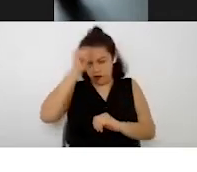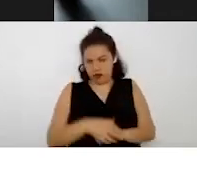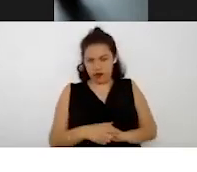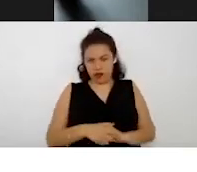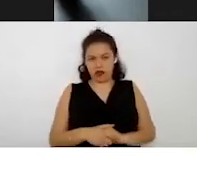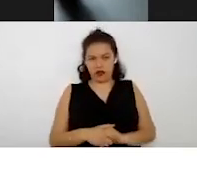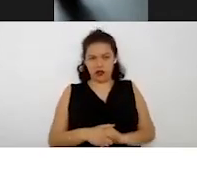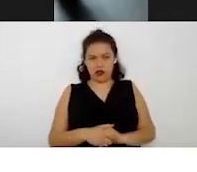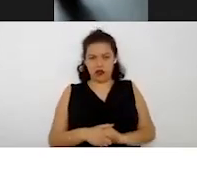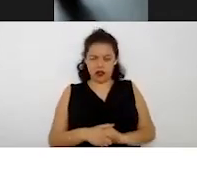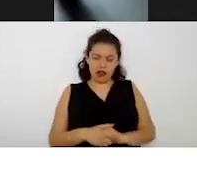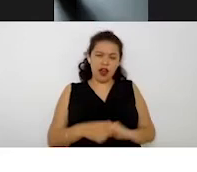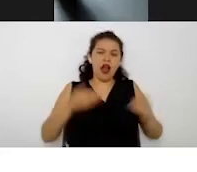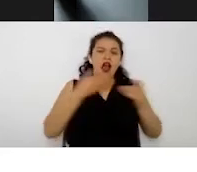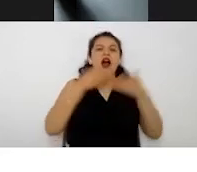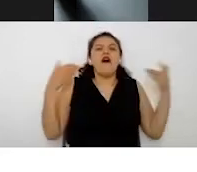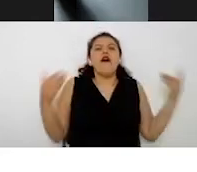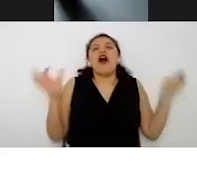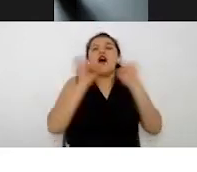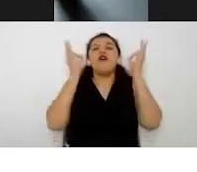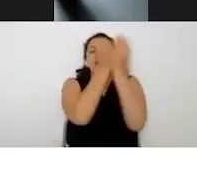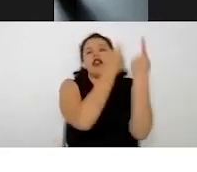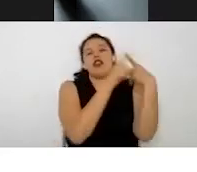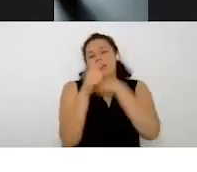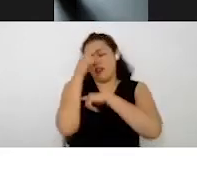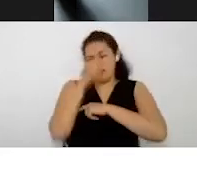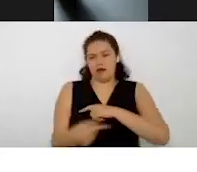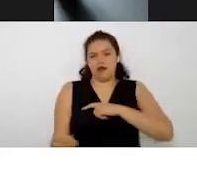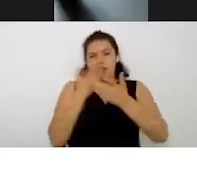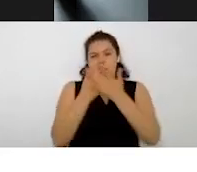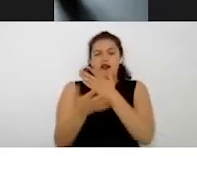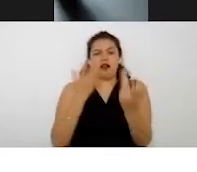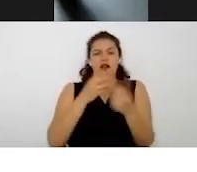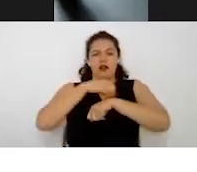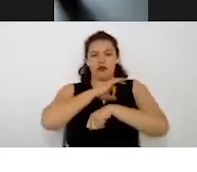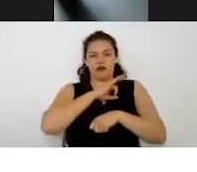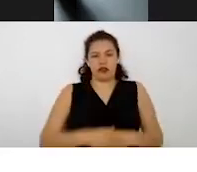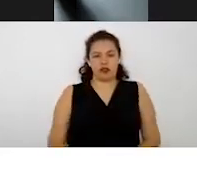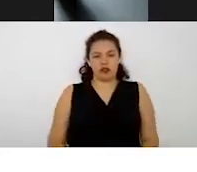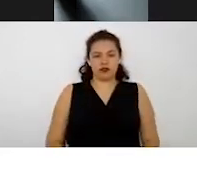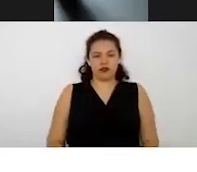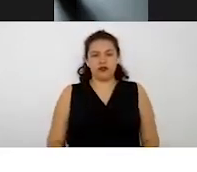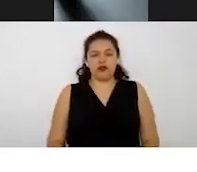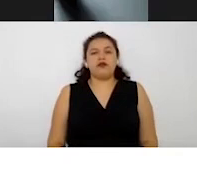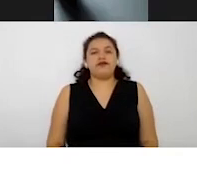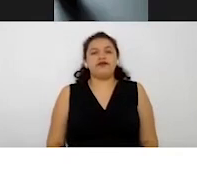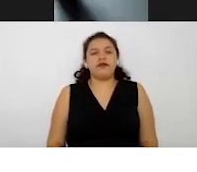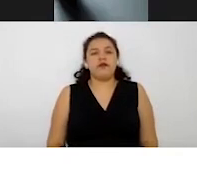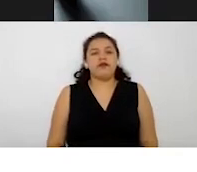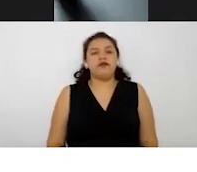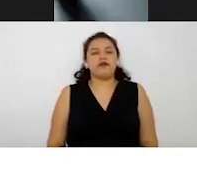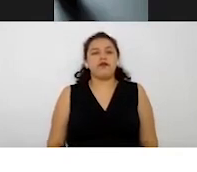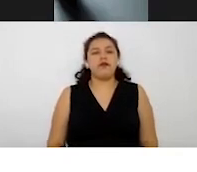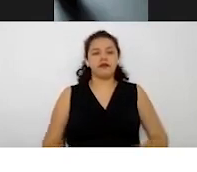Ahora bien, otra forma de poder saber en dónde colocar las manos es palpando. ¿A qué me refiero con